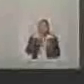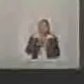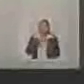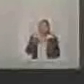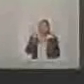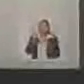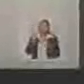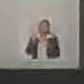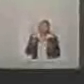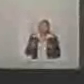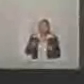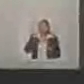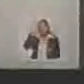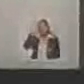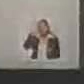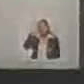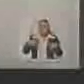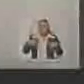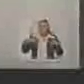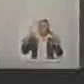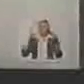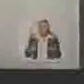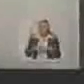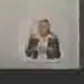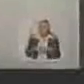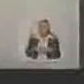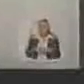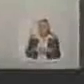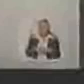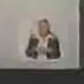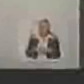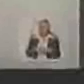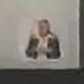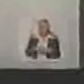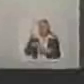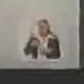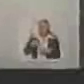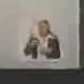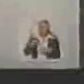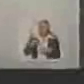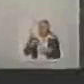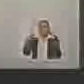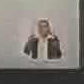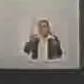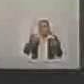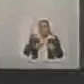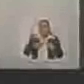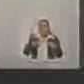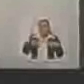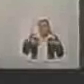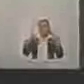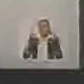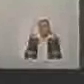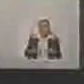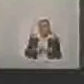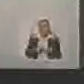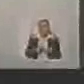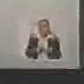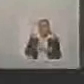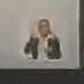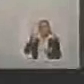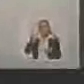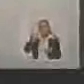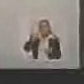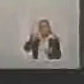de que recobres la confianza, recobremos la confianza en nuestro gobierno. Dame tu confianza, vecino y vecina. No te